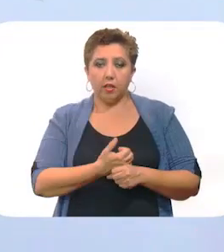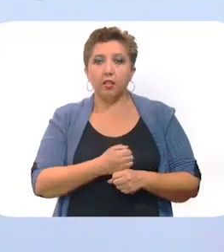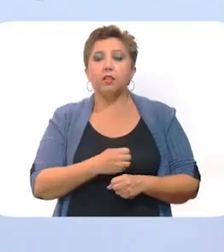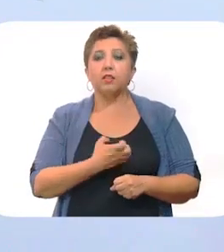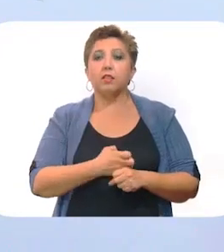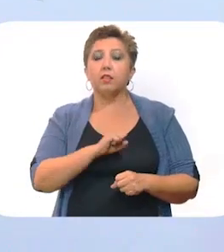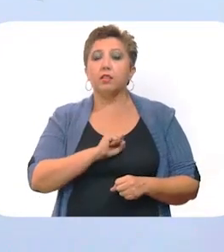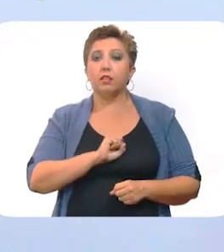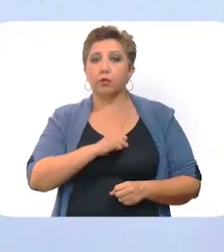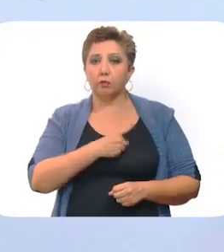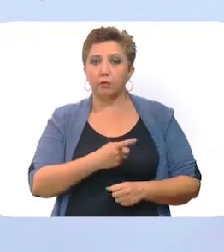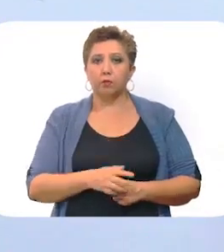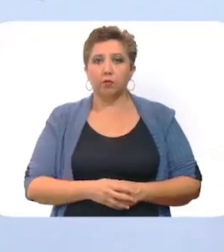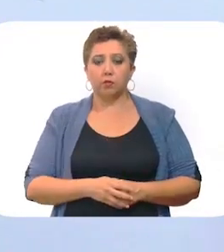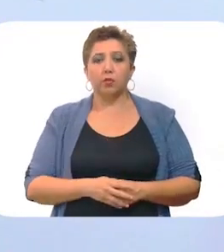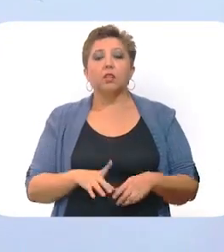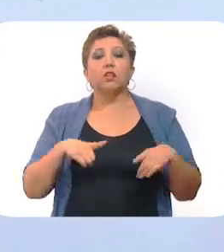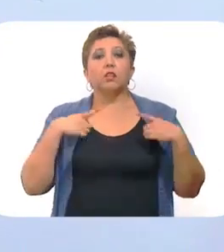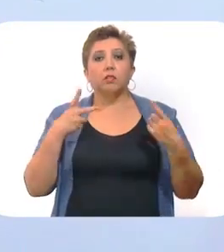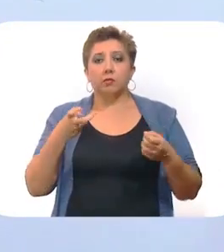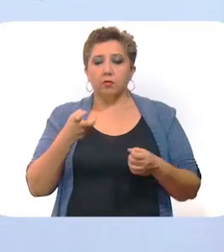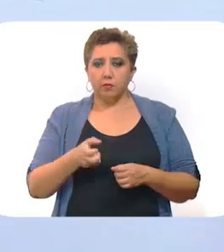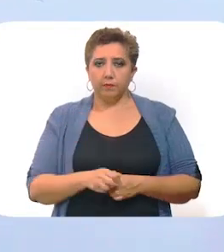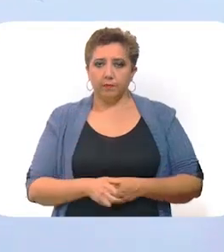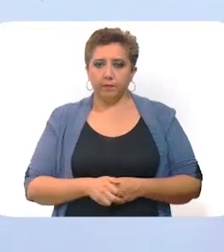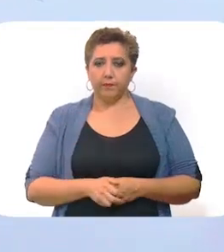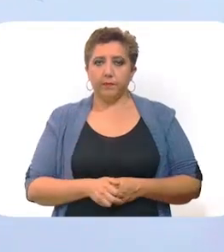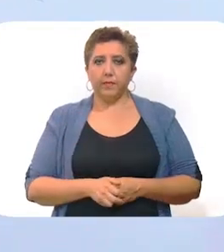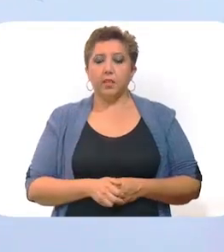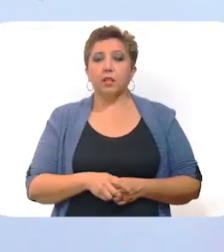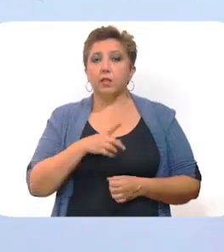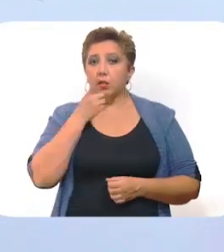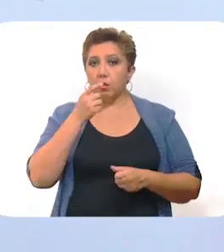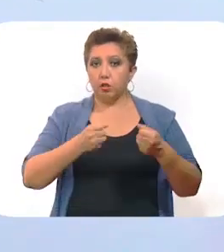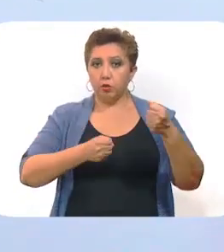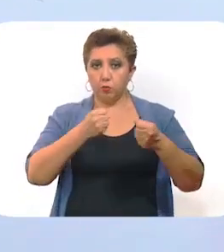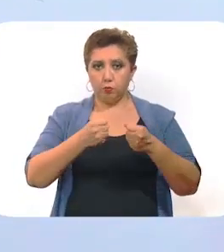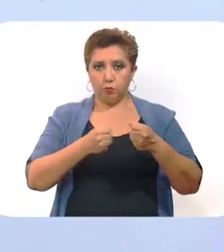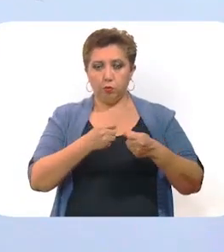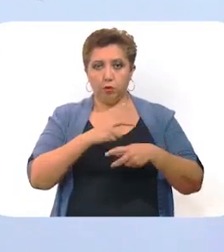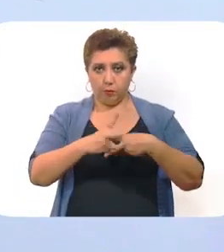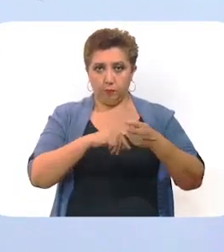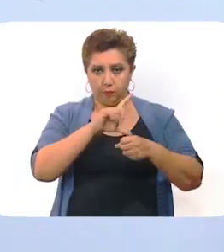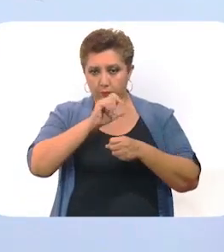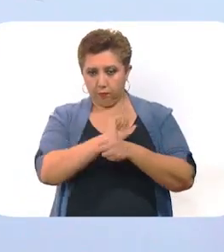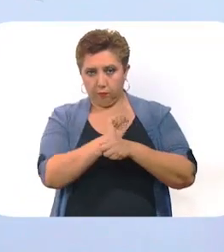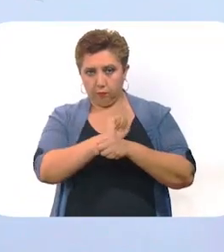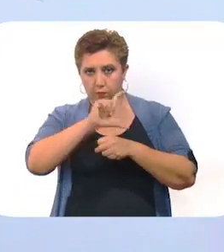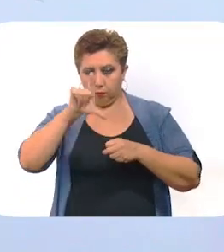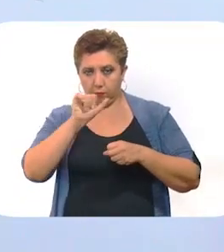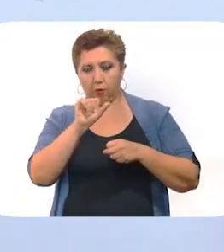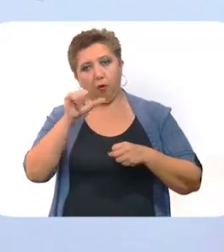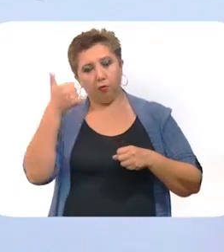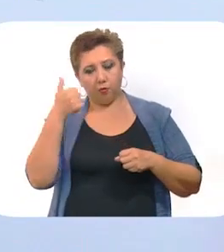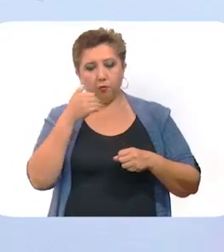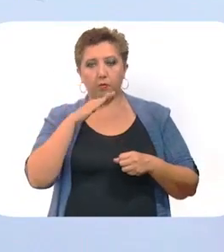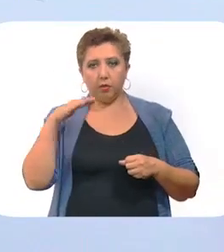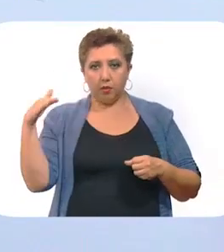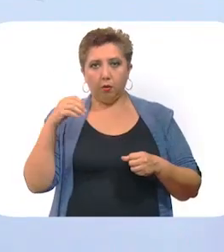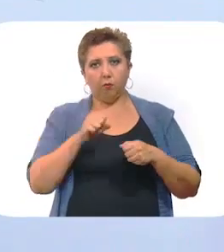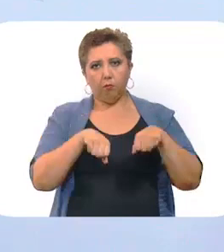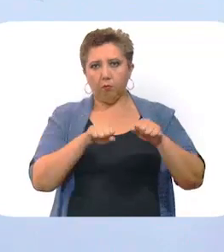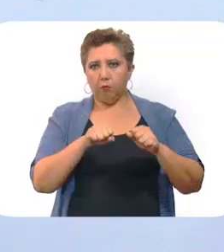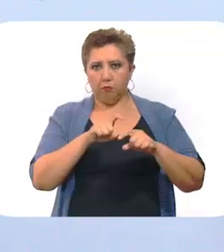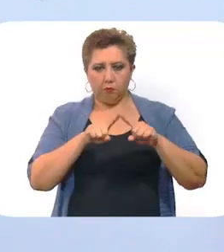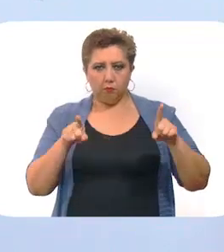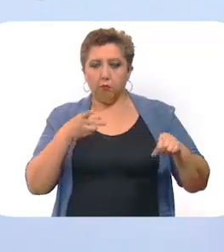Salud, se ha dispuesto lo siguiente. A los conductores que circulen después de las 11:30 de la noche, horario establecido